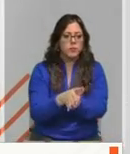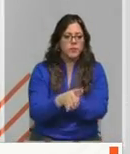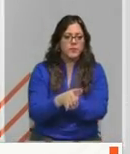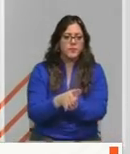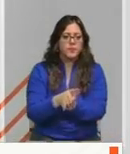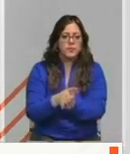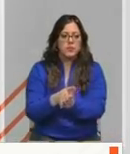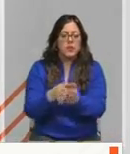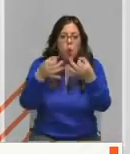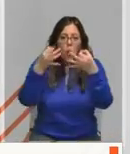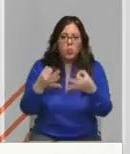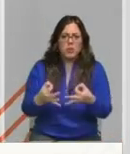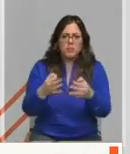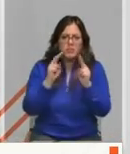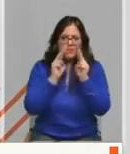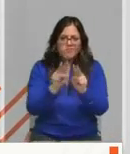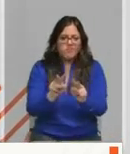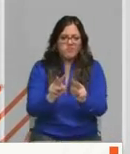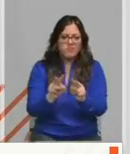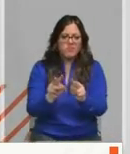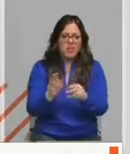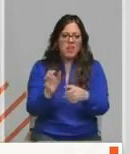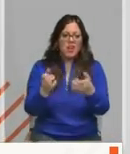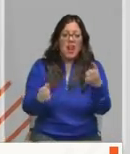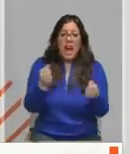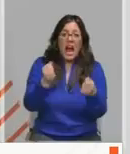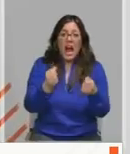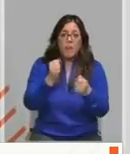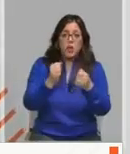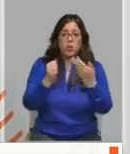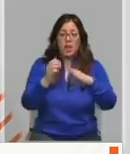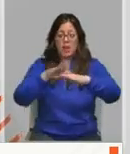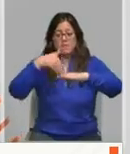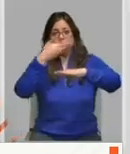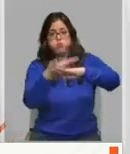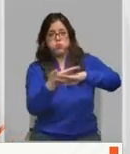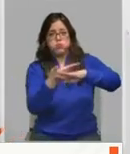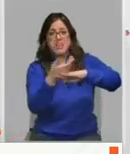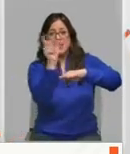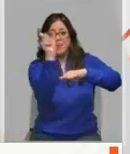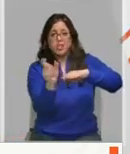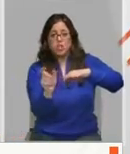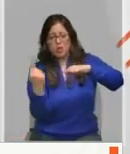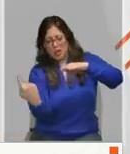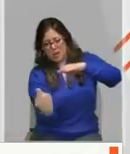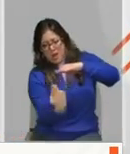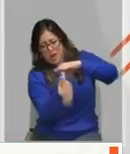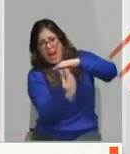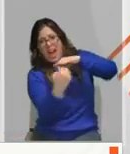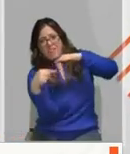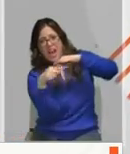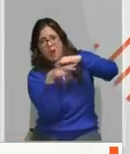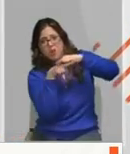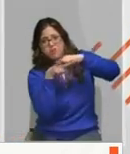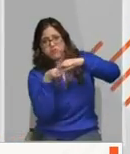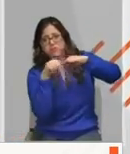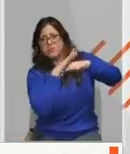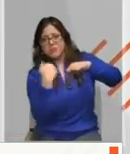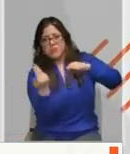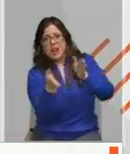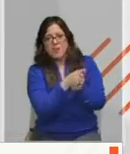Recién había ocurrido la tragedia, el camión volcado sobre el otro vehículo y la víctima atrapada bajo los fierros, ya sin vida.